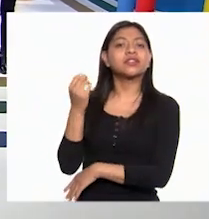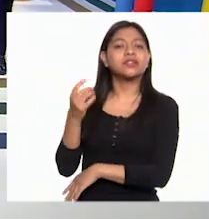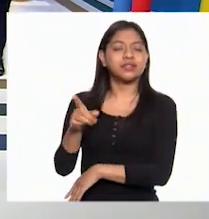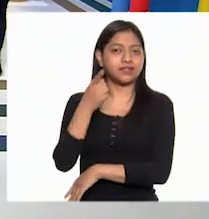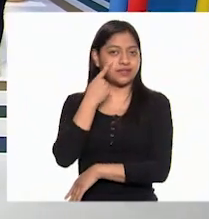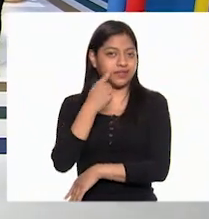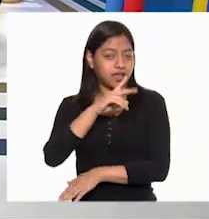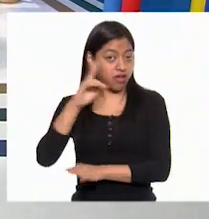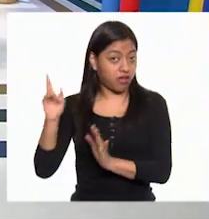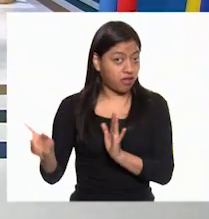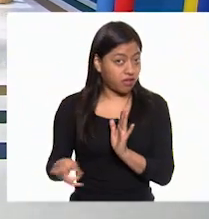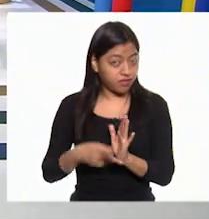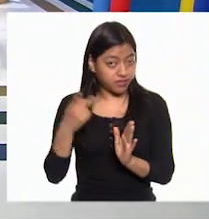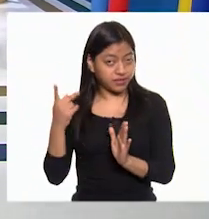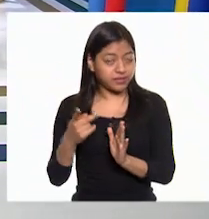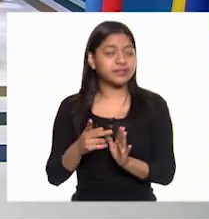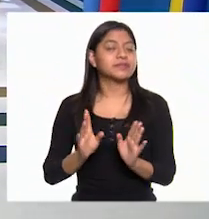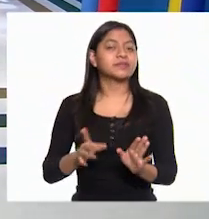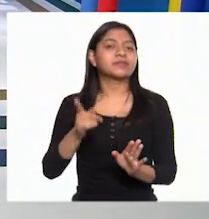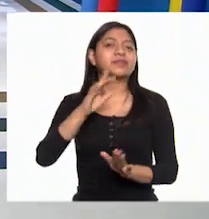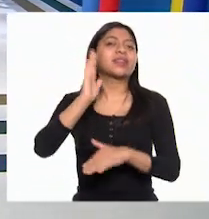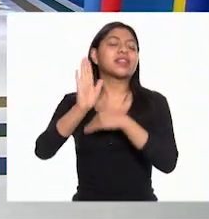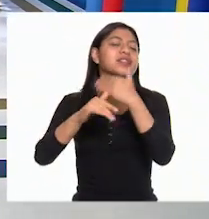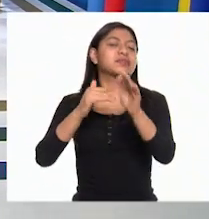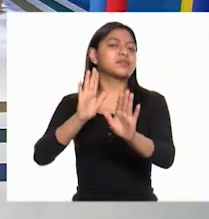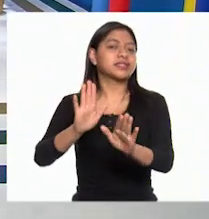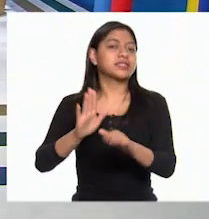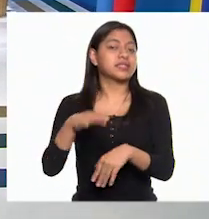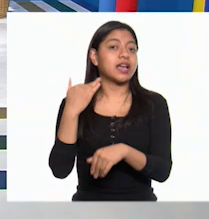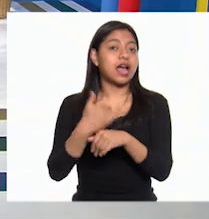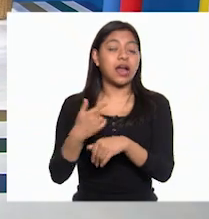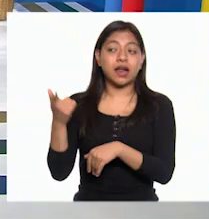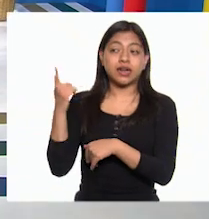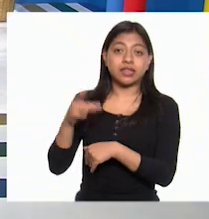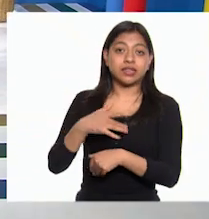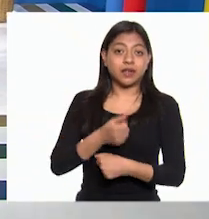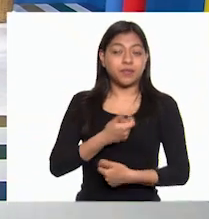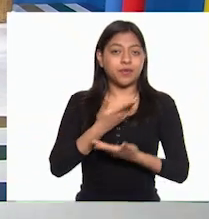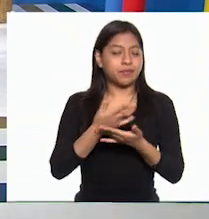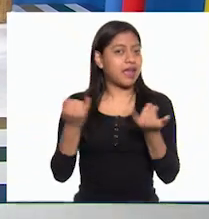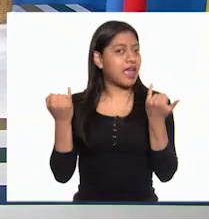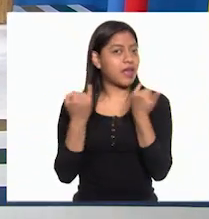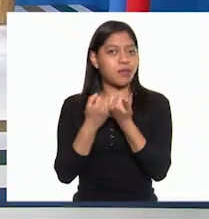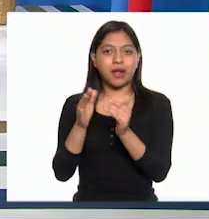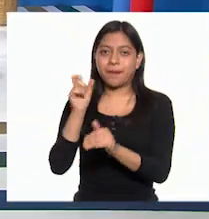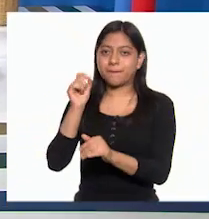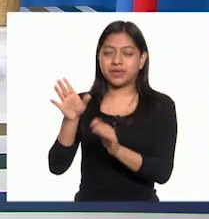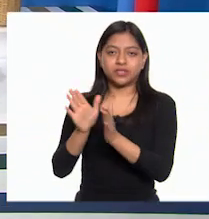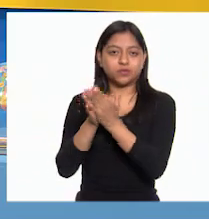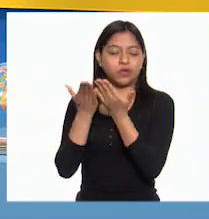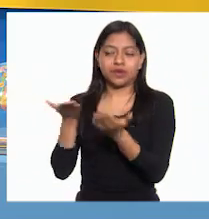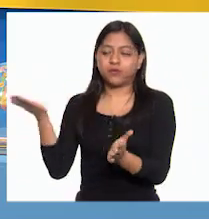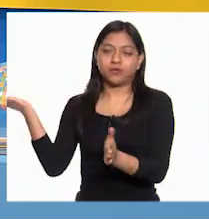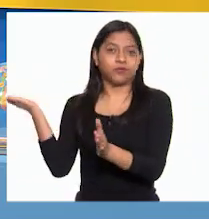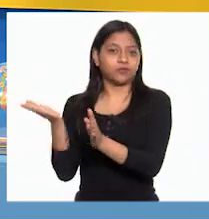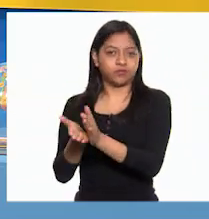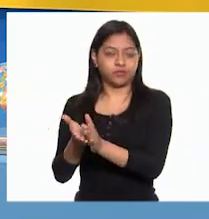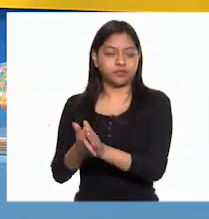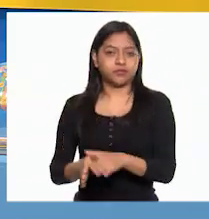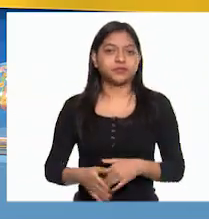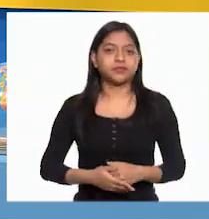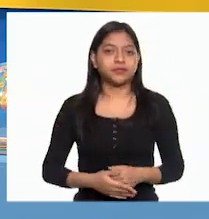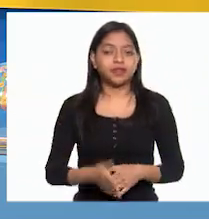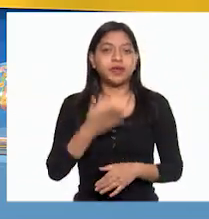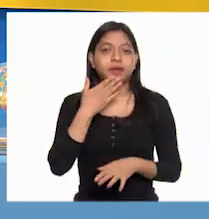ser reiterativos, la mencionaremos después, porque el poema que leeremos más adelante fue extraído de la misma fuente.